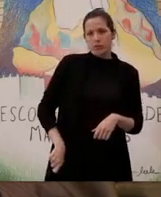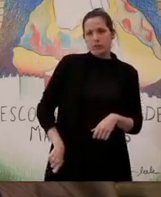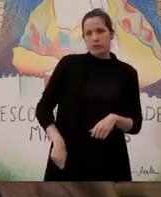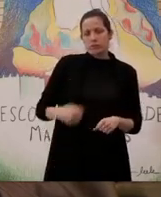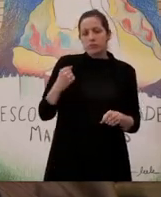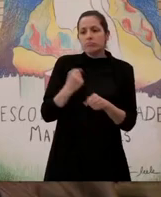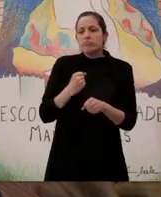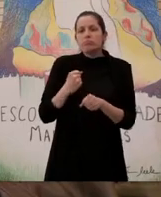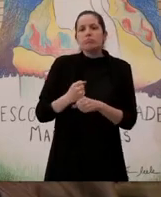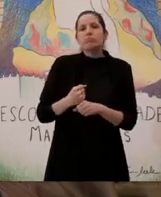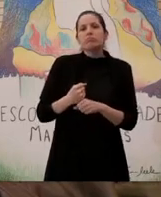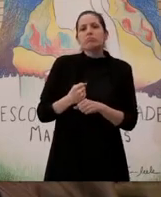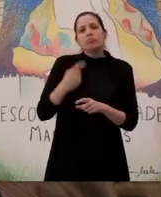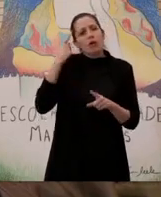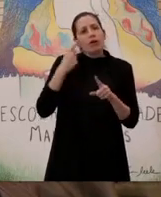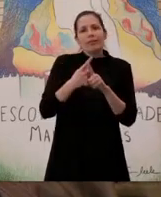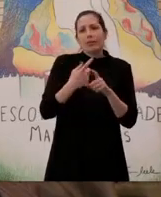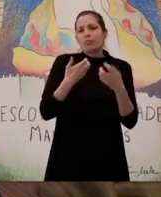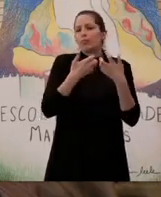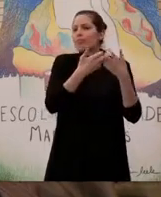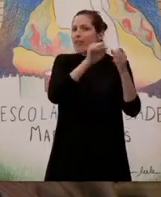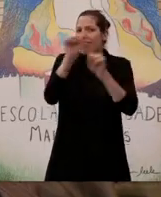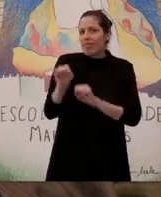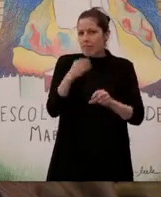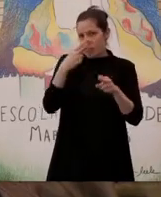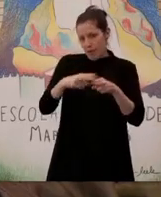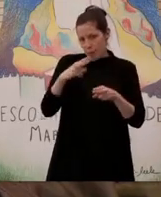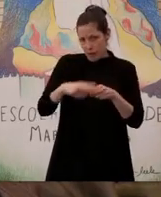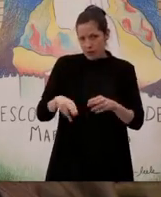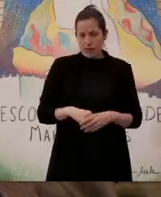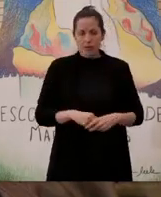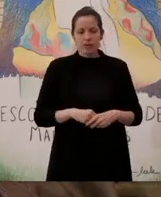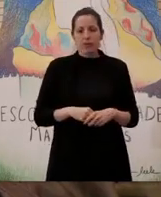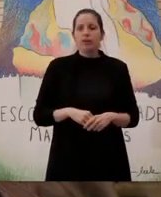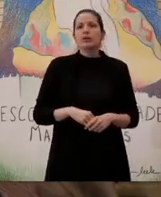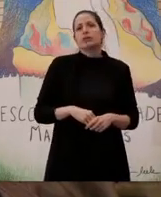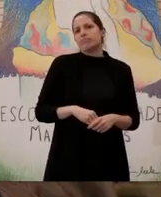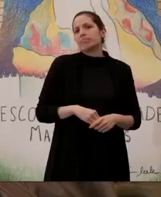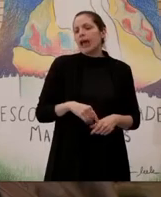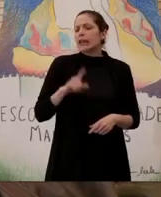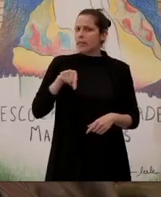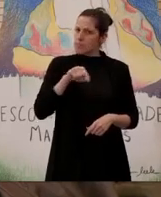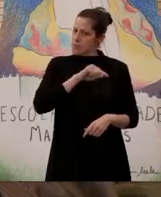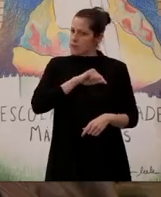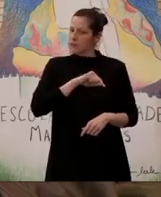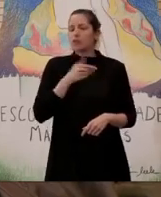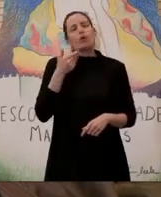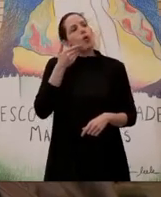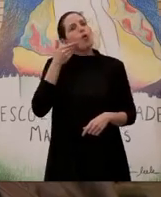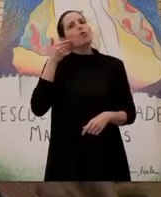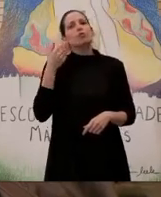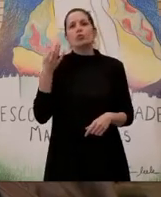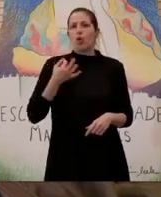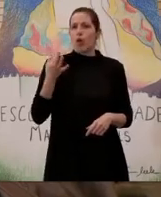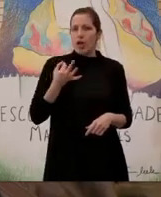decíamos antes y después no me quiero es que hacer porque ahí está un motor es un síndrome también muy muy orgullosa de Elevar un